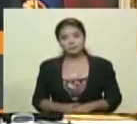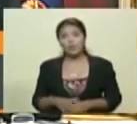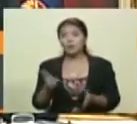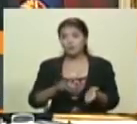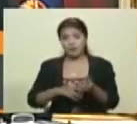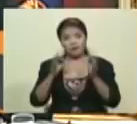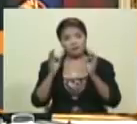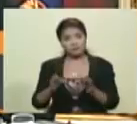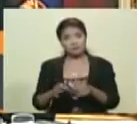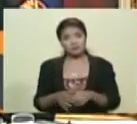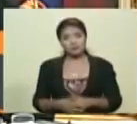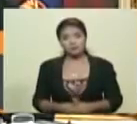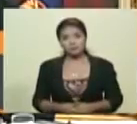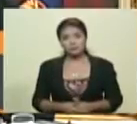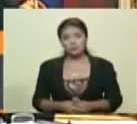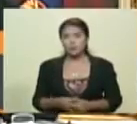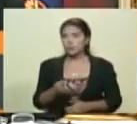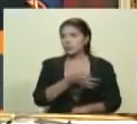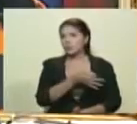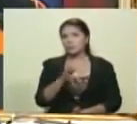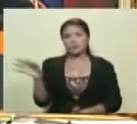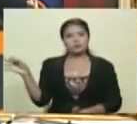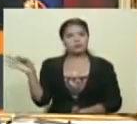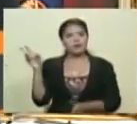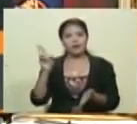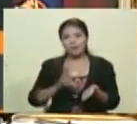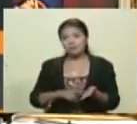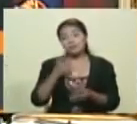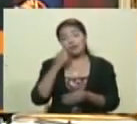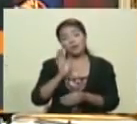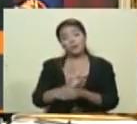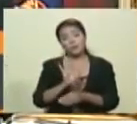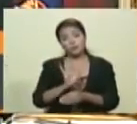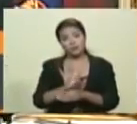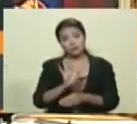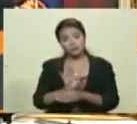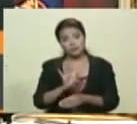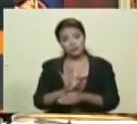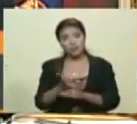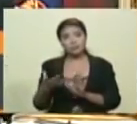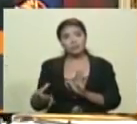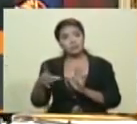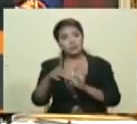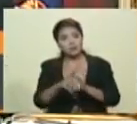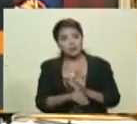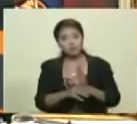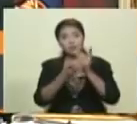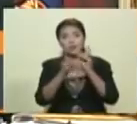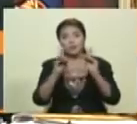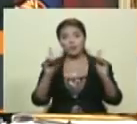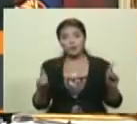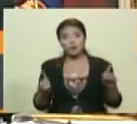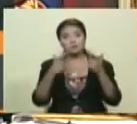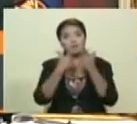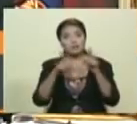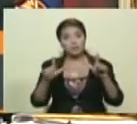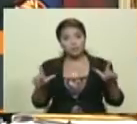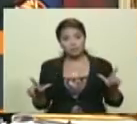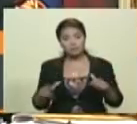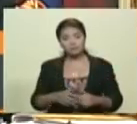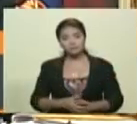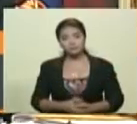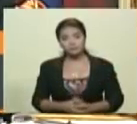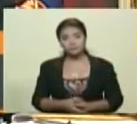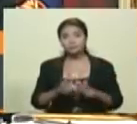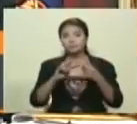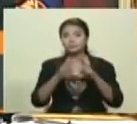garantía tremenda de protección del derecho a la democracia, a la libertad, a